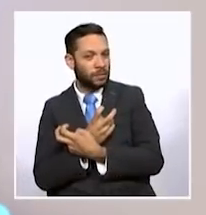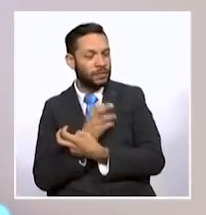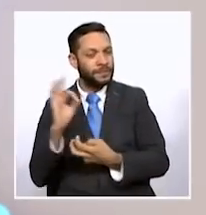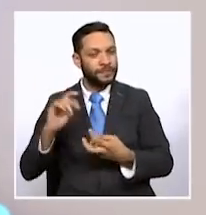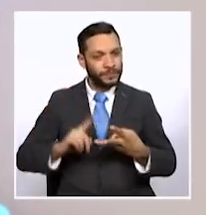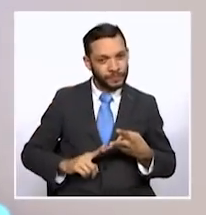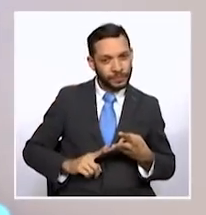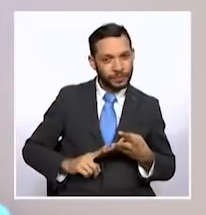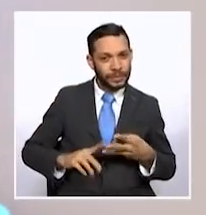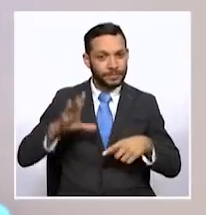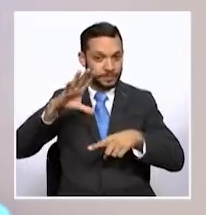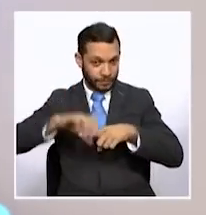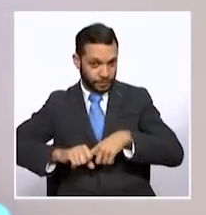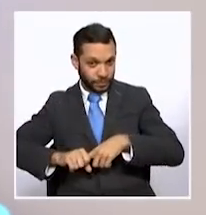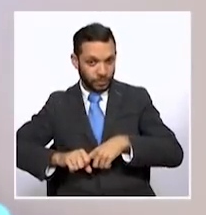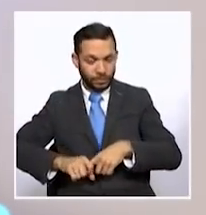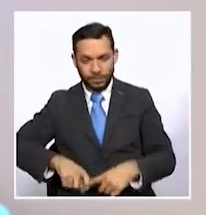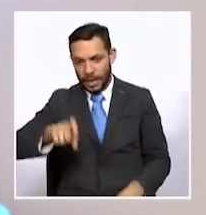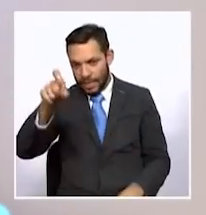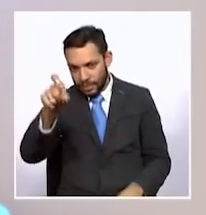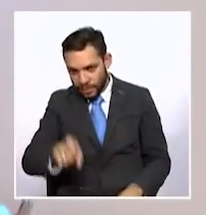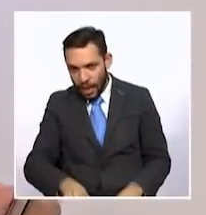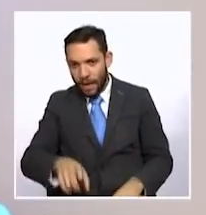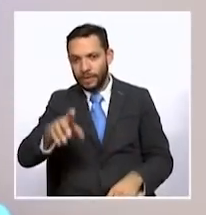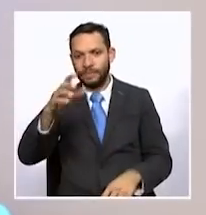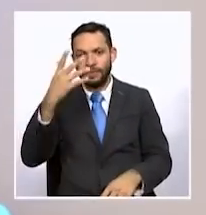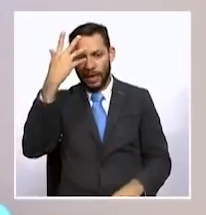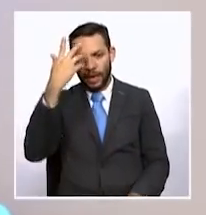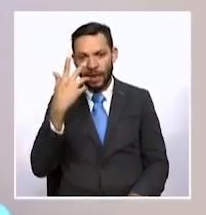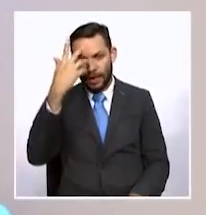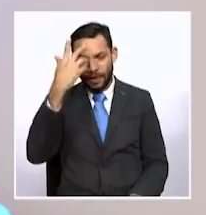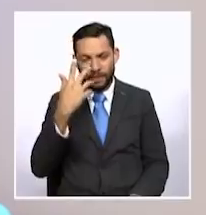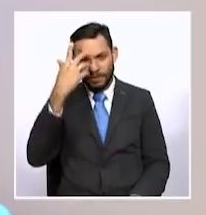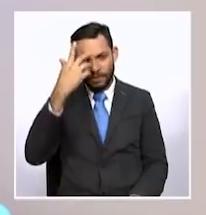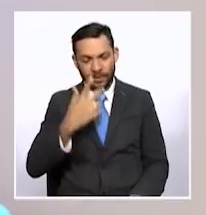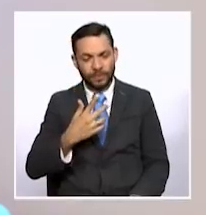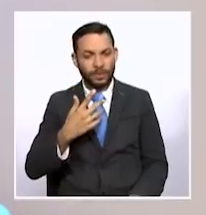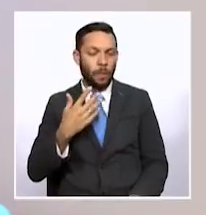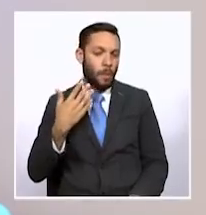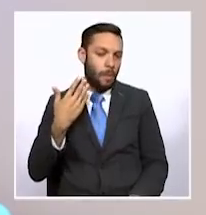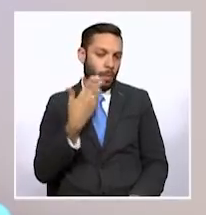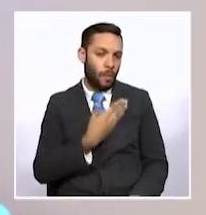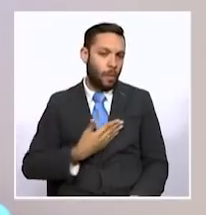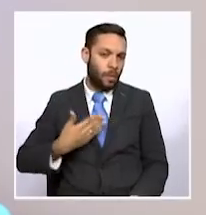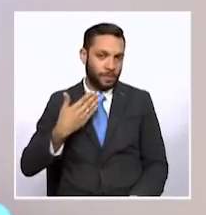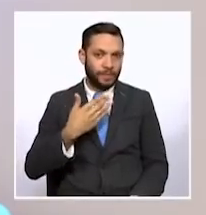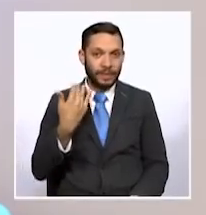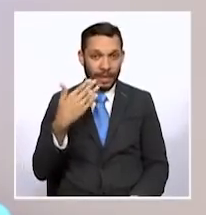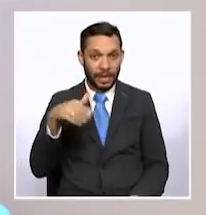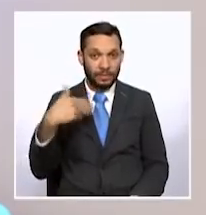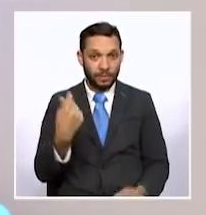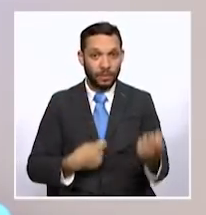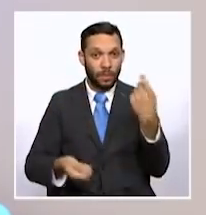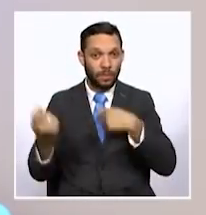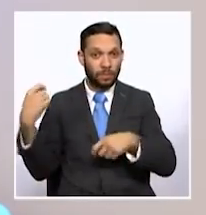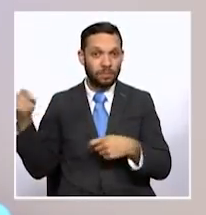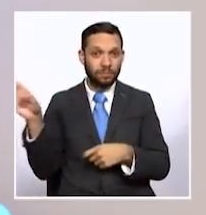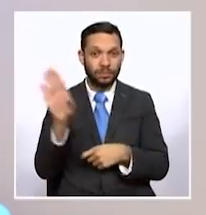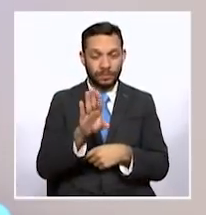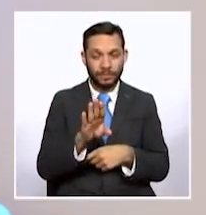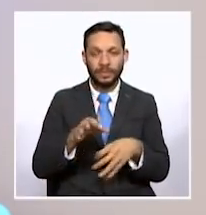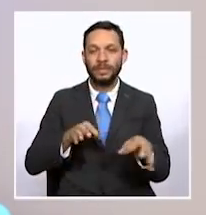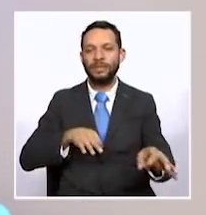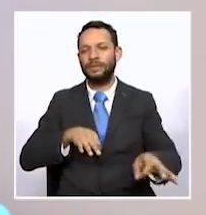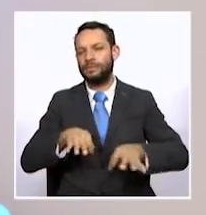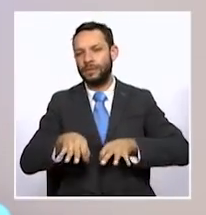que tiene que ir a una consulta? Que le hagan un ecodoppler, que le hagan unos métodos diagnósticos, porque después de este corte comerciales vamos a hablar